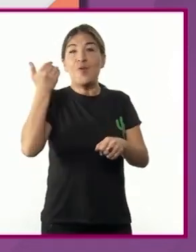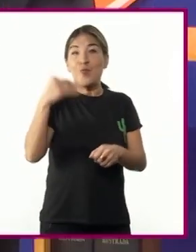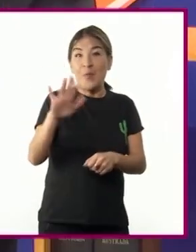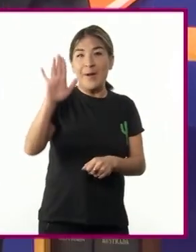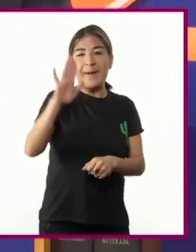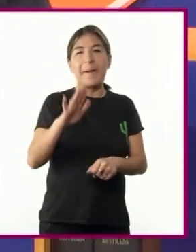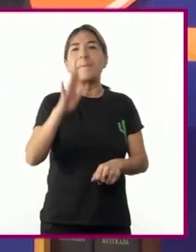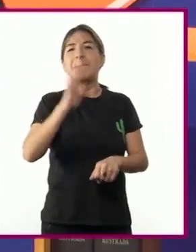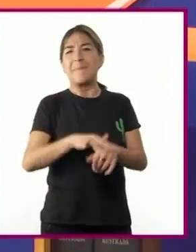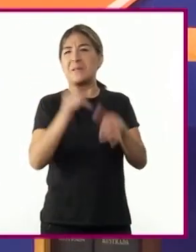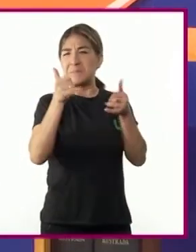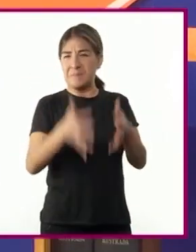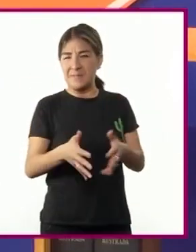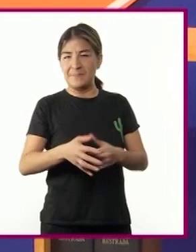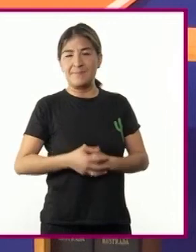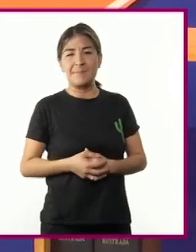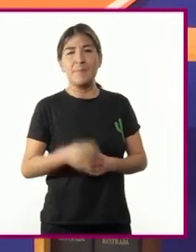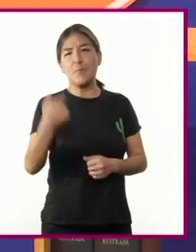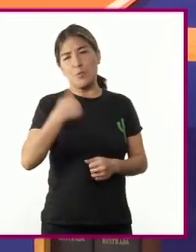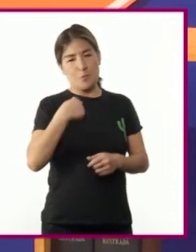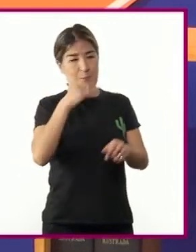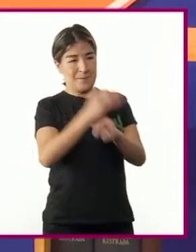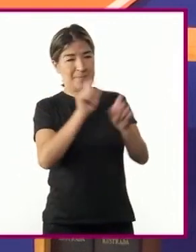yo cambiaría a...